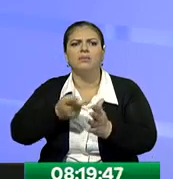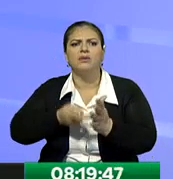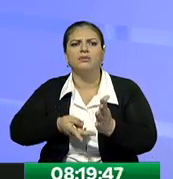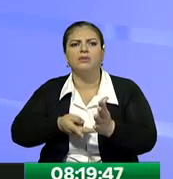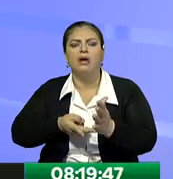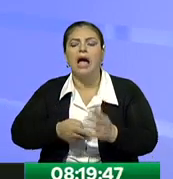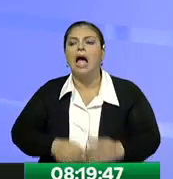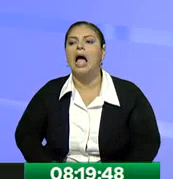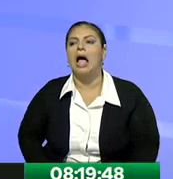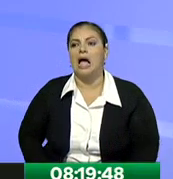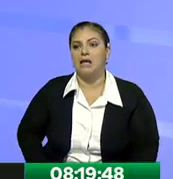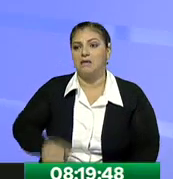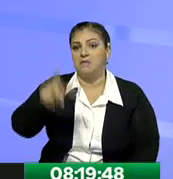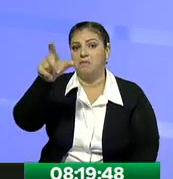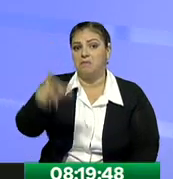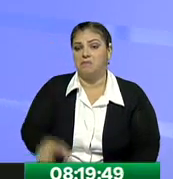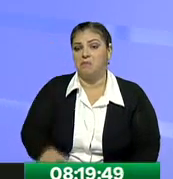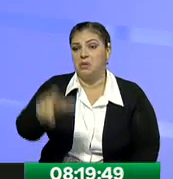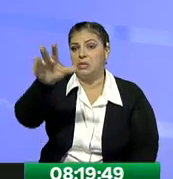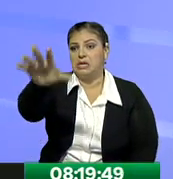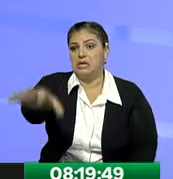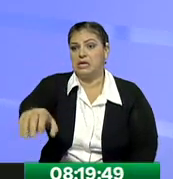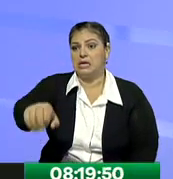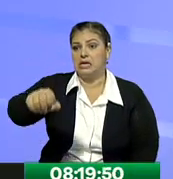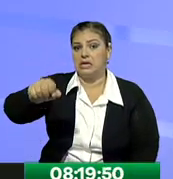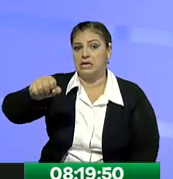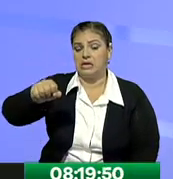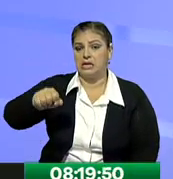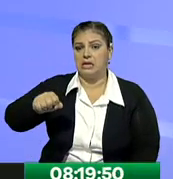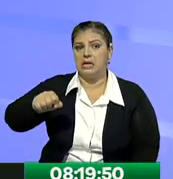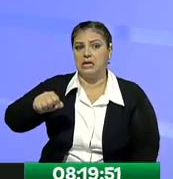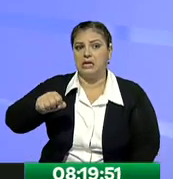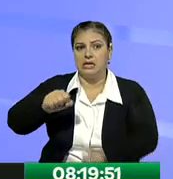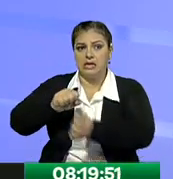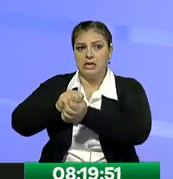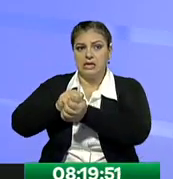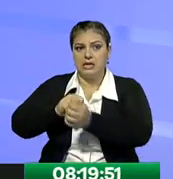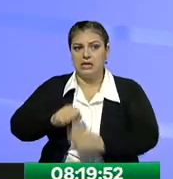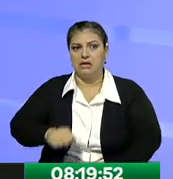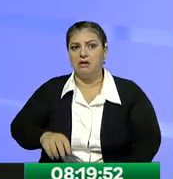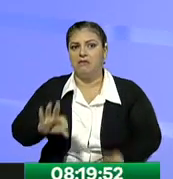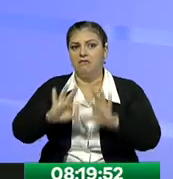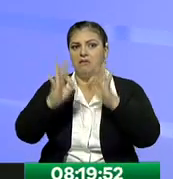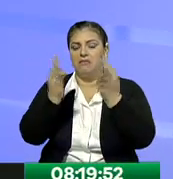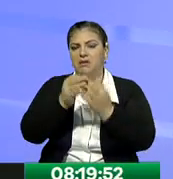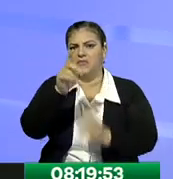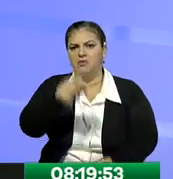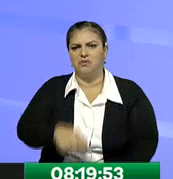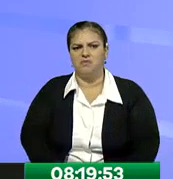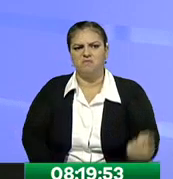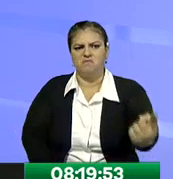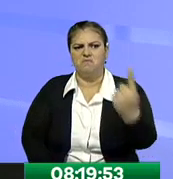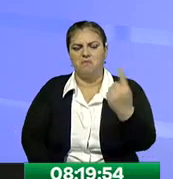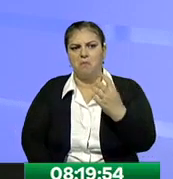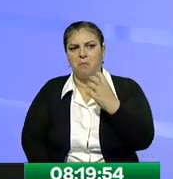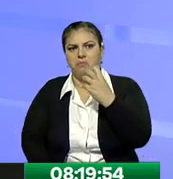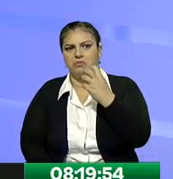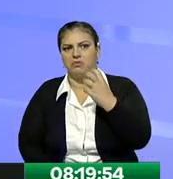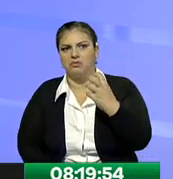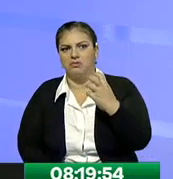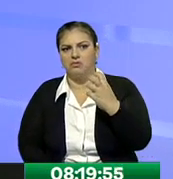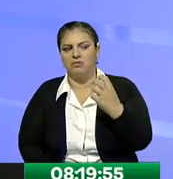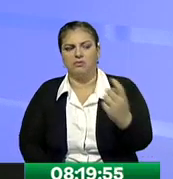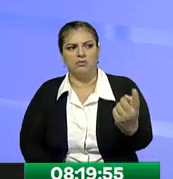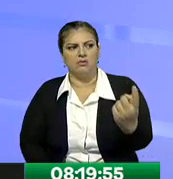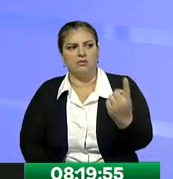personas aprehendidas se nos quiso acercar. No, me imagino que para nada bueno, pero afortunadamente los agentes del